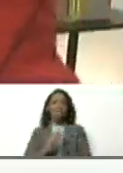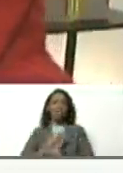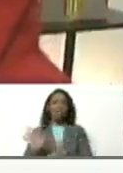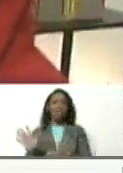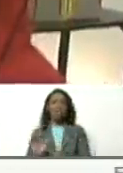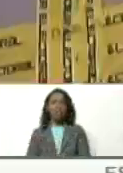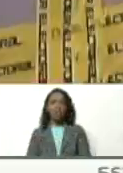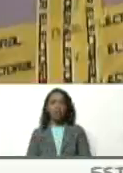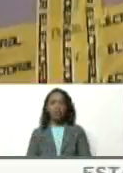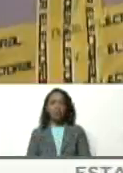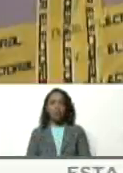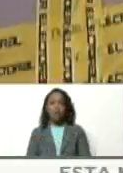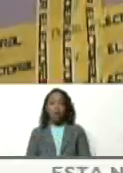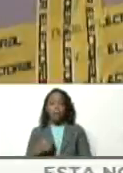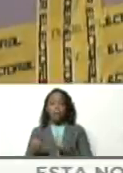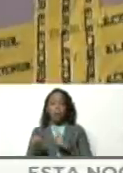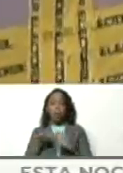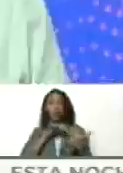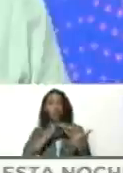Bueno, con toda la guerra que nos han hecho,